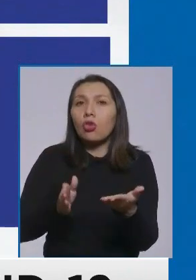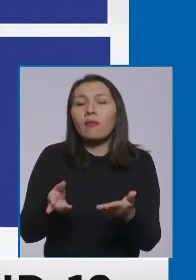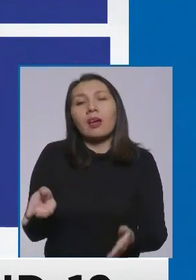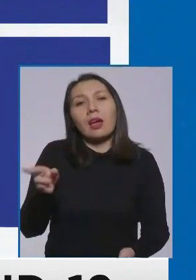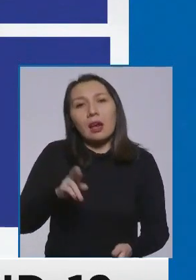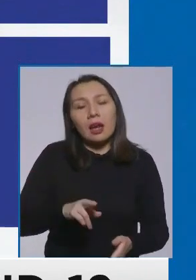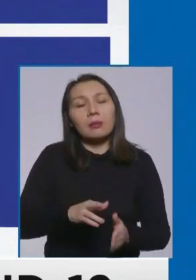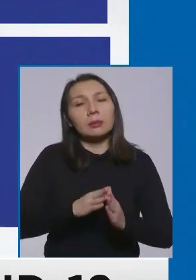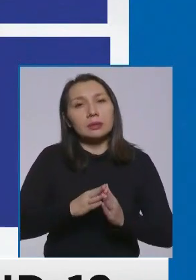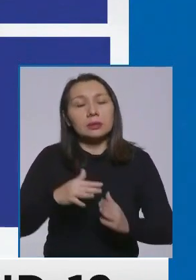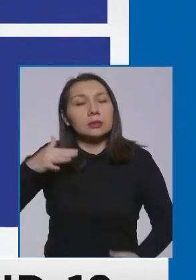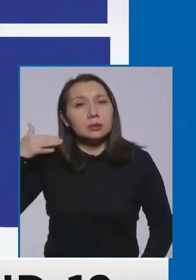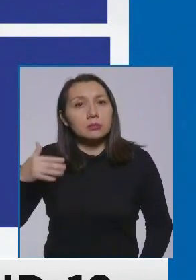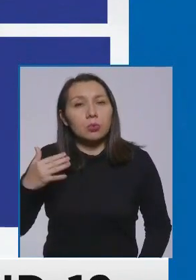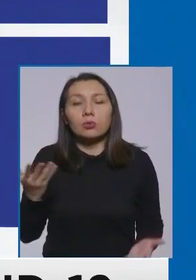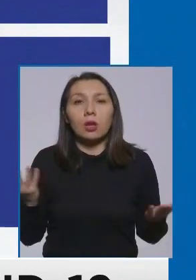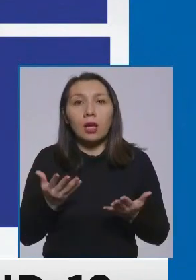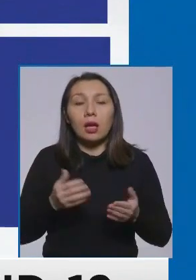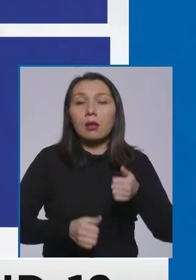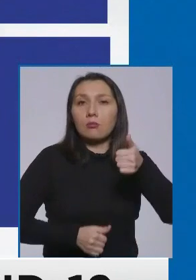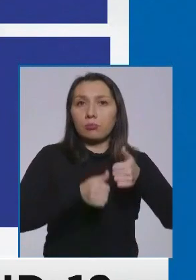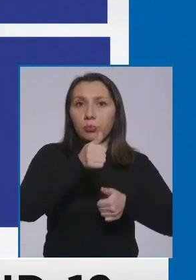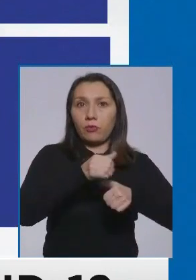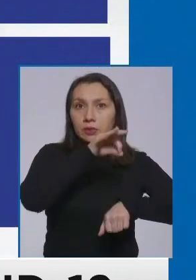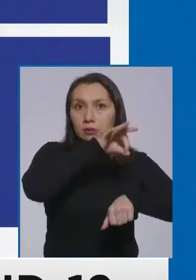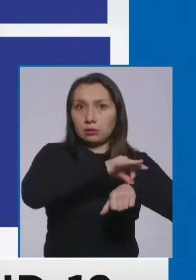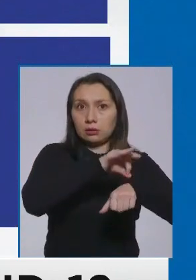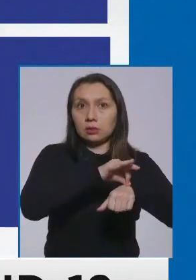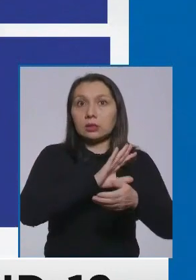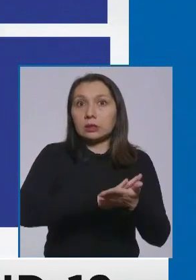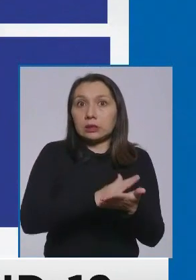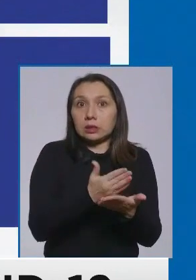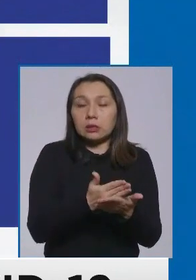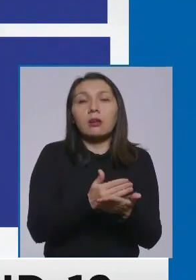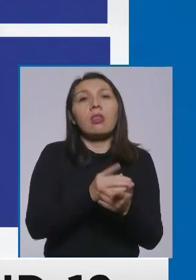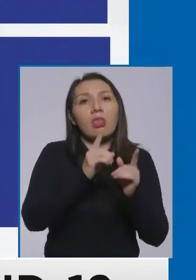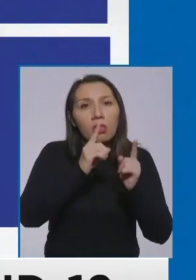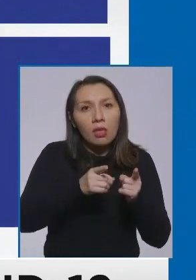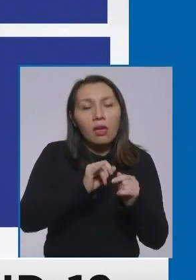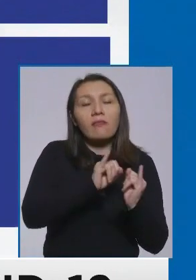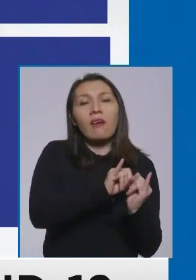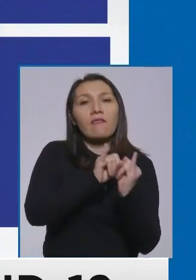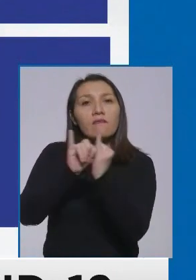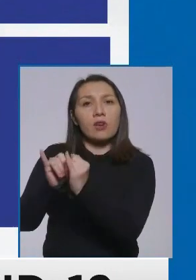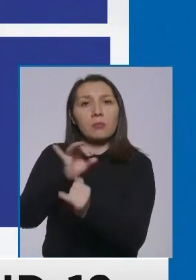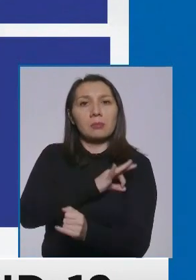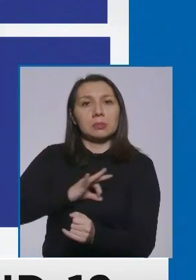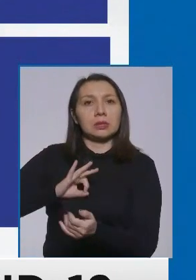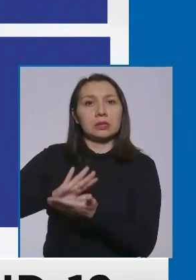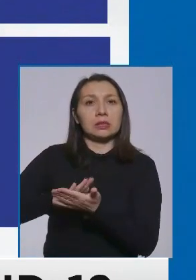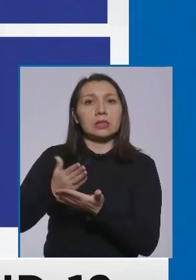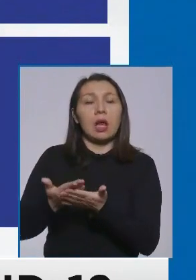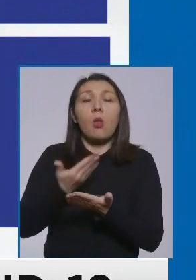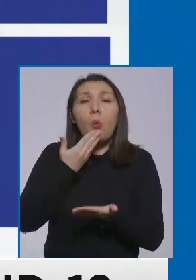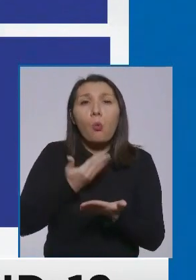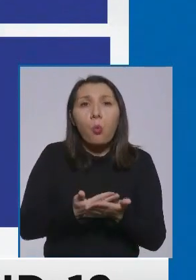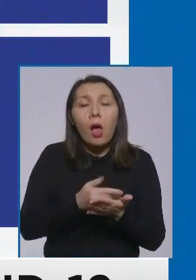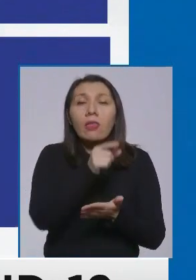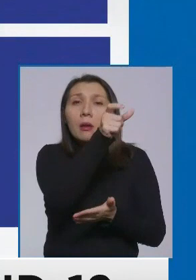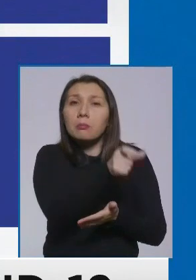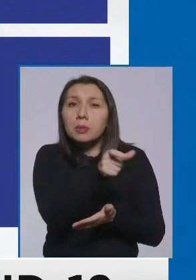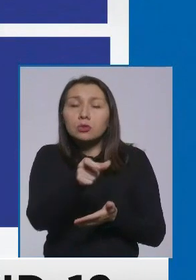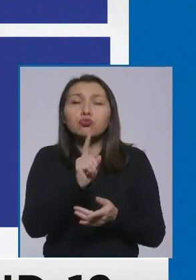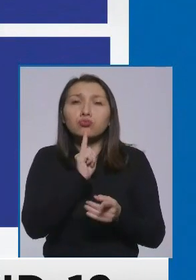insistencia importante a los profesionales de salud que notifiquen al ministerio de salud a aquellos casos